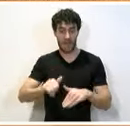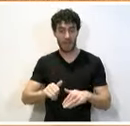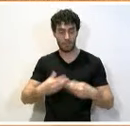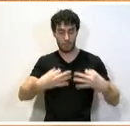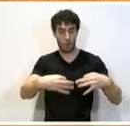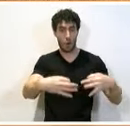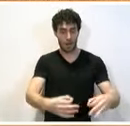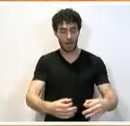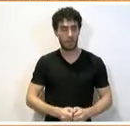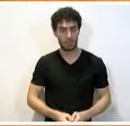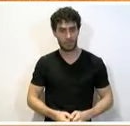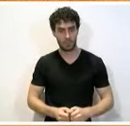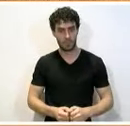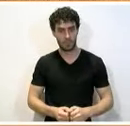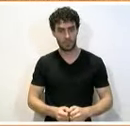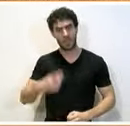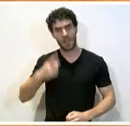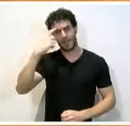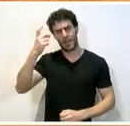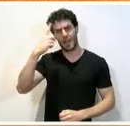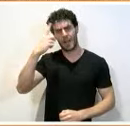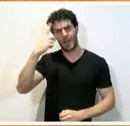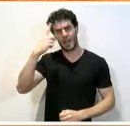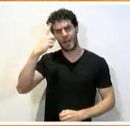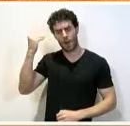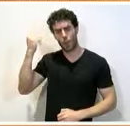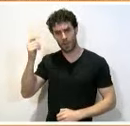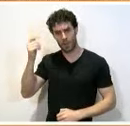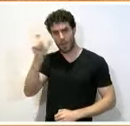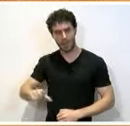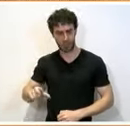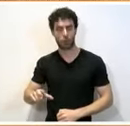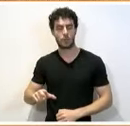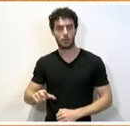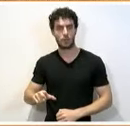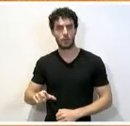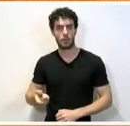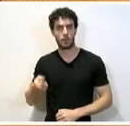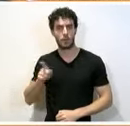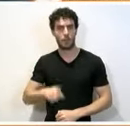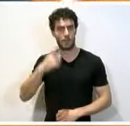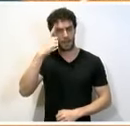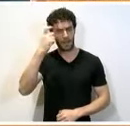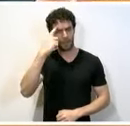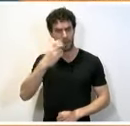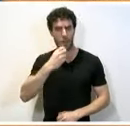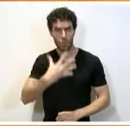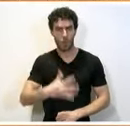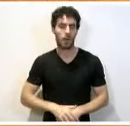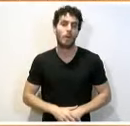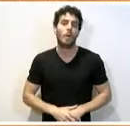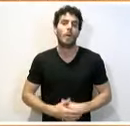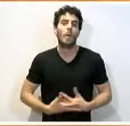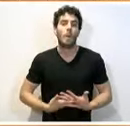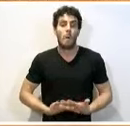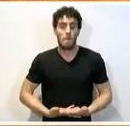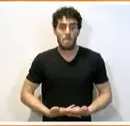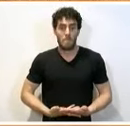con la eliminación del recuerdo de los contendientes y de los que realizaron una serie de